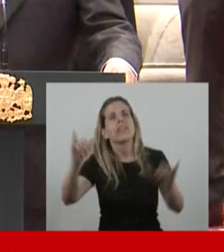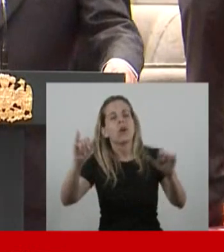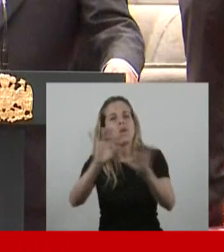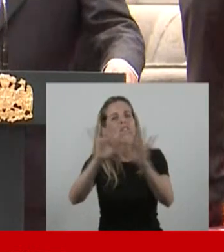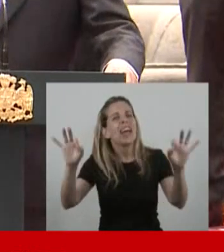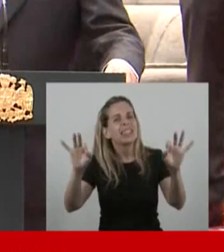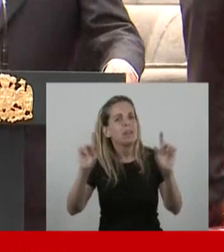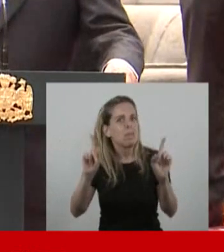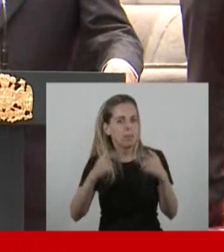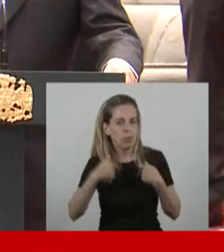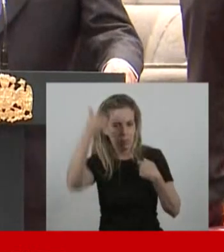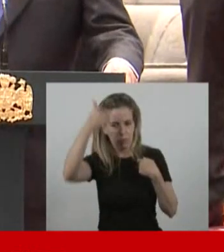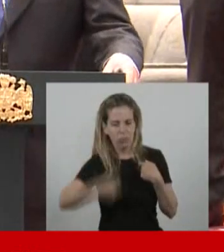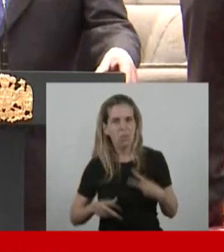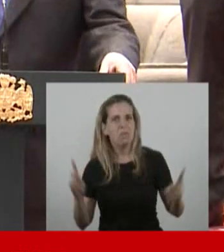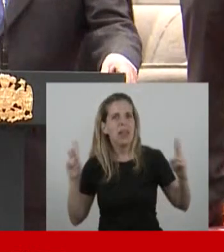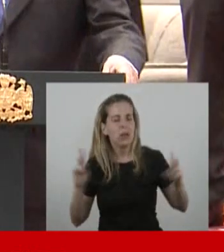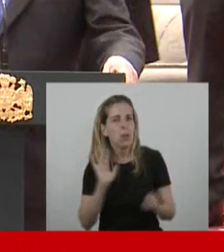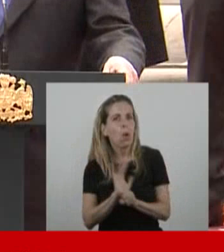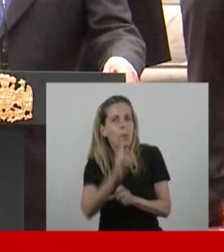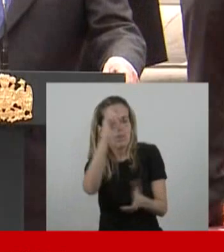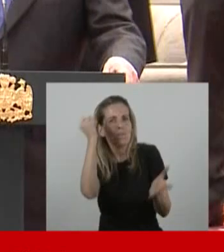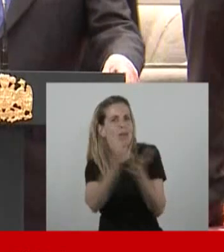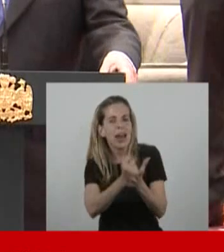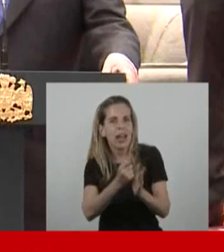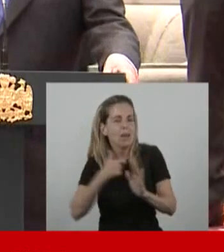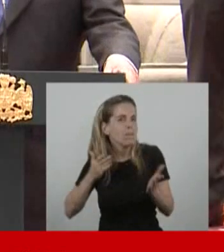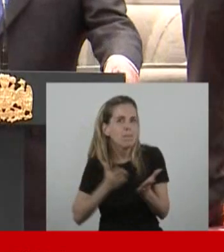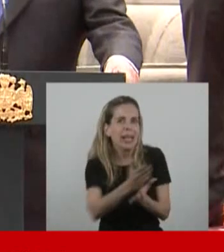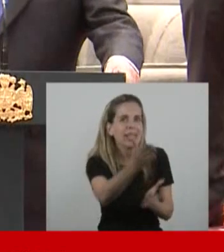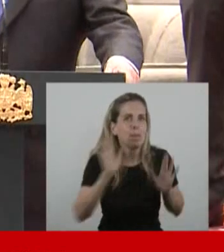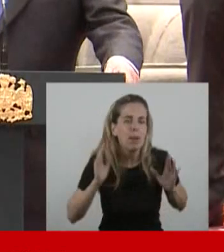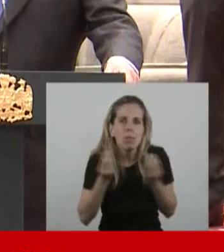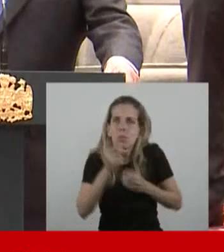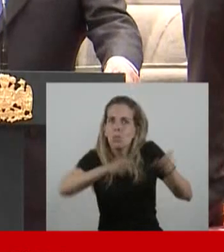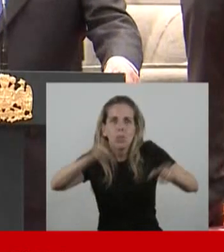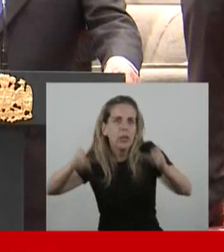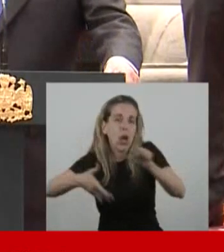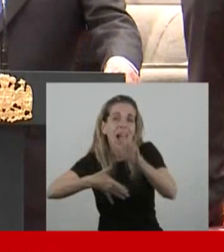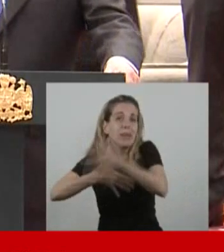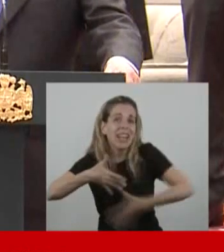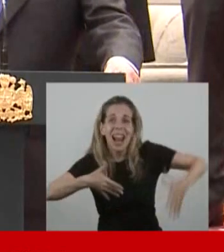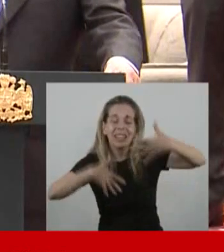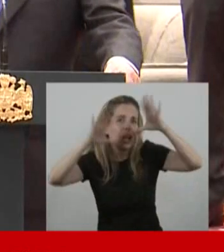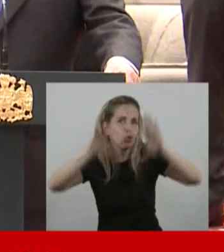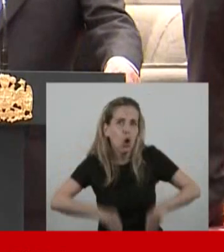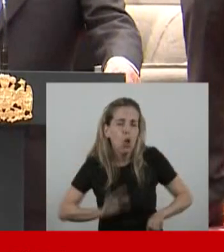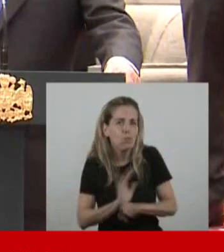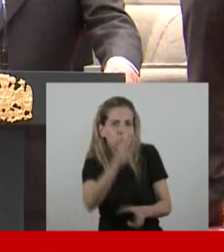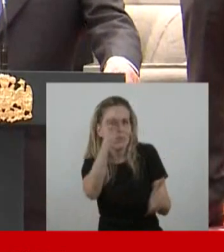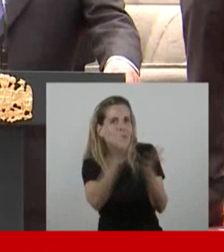como yo me marcó para siempre y nos marcó a muchos y marcó a toda América Latina. Tuvo una